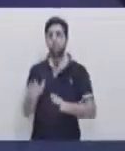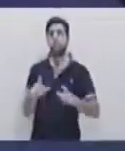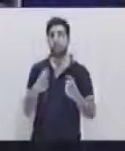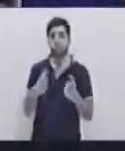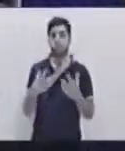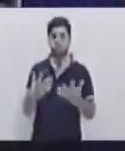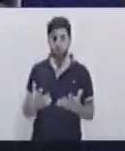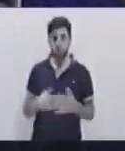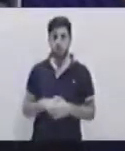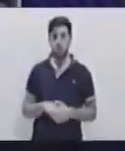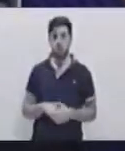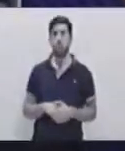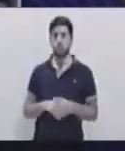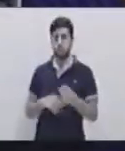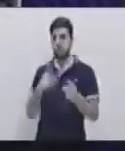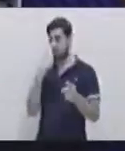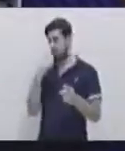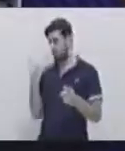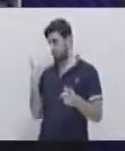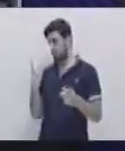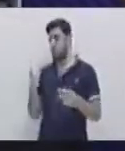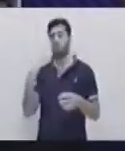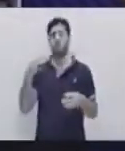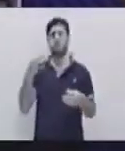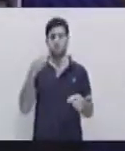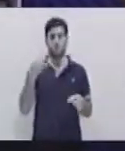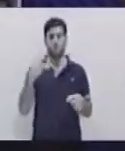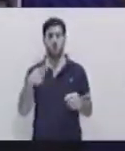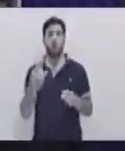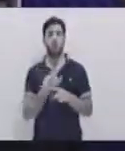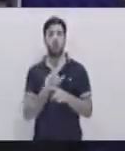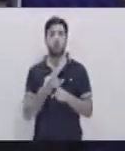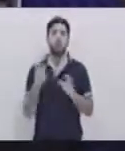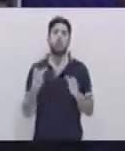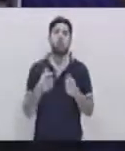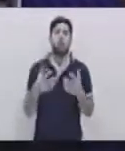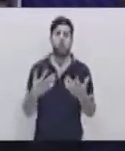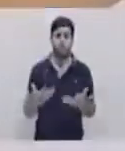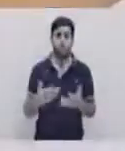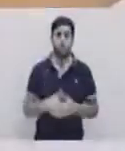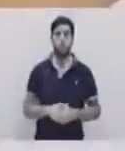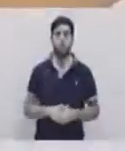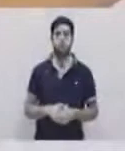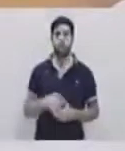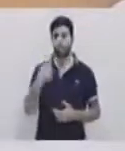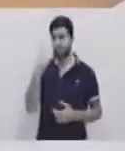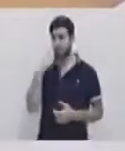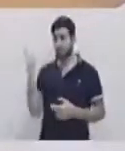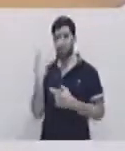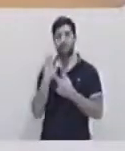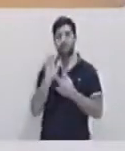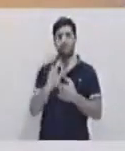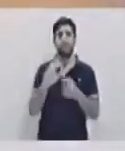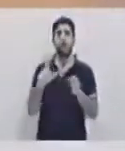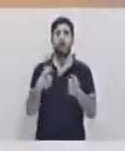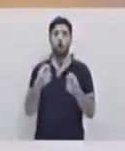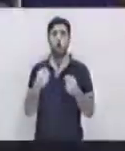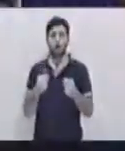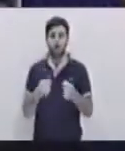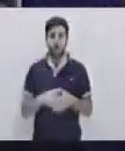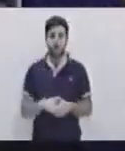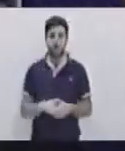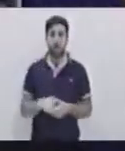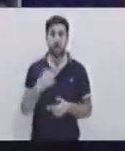manera. Vamos a utilizar una hoja con la cual vamos a realizar el siguiente diseño. El diseño a realizar, vamos a